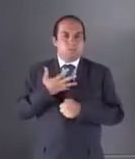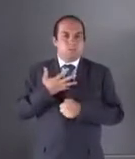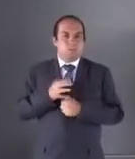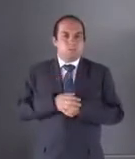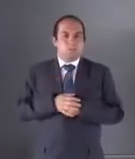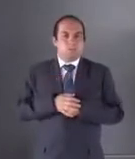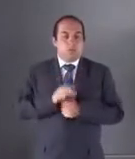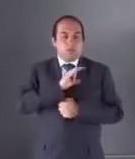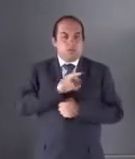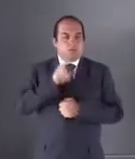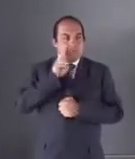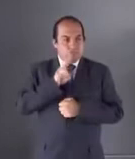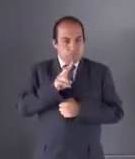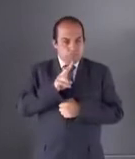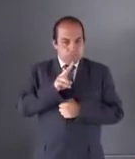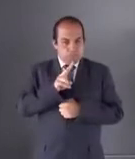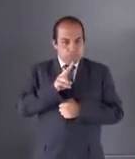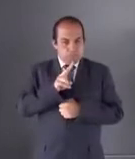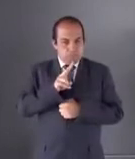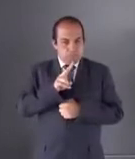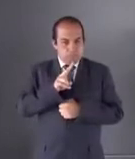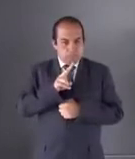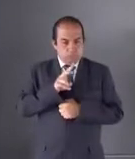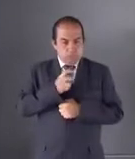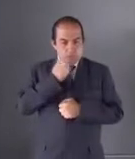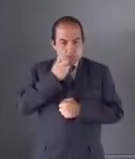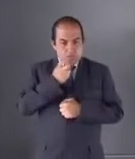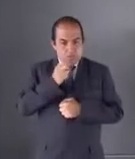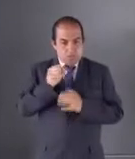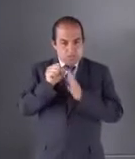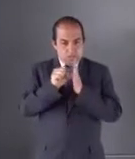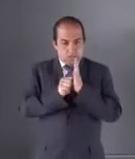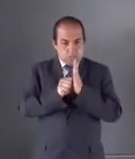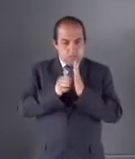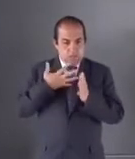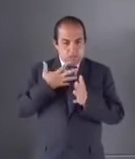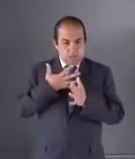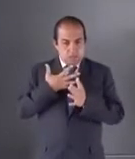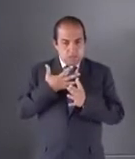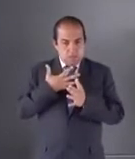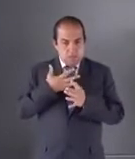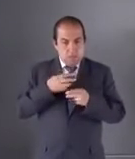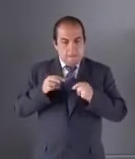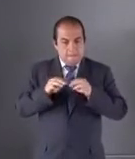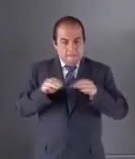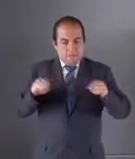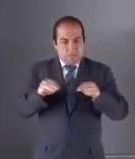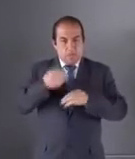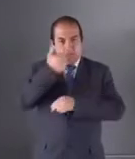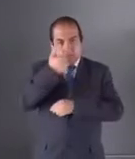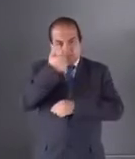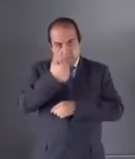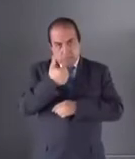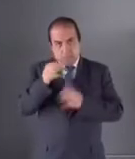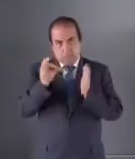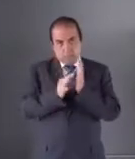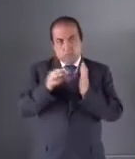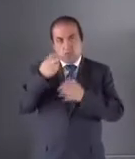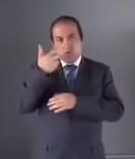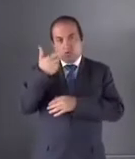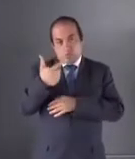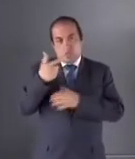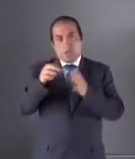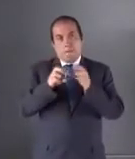Podemos ver el volante de ese sistema con un diámetro de 6.7 metros, que